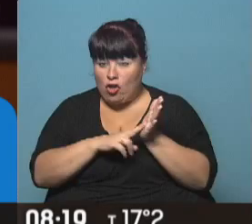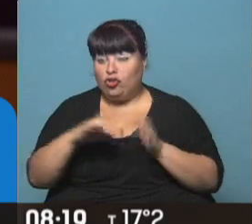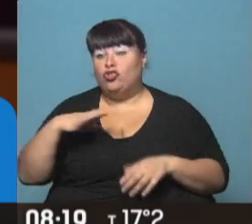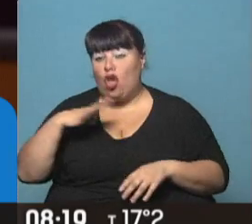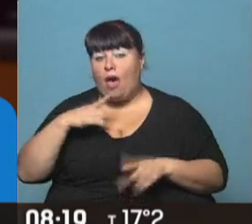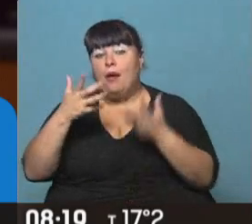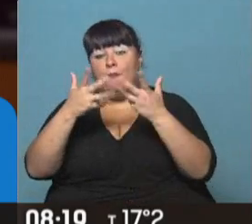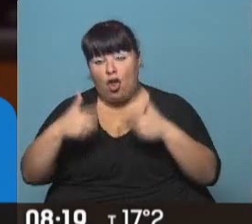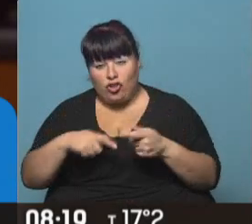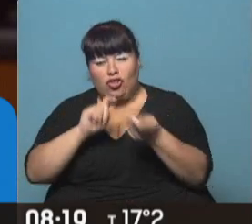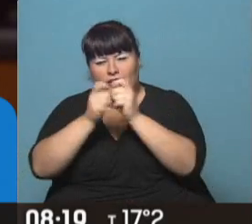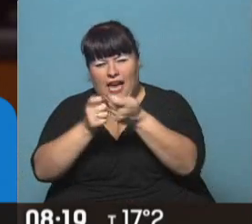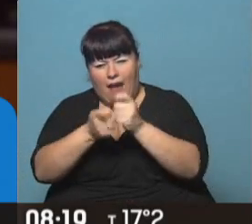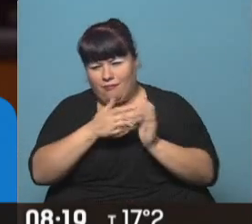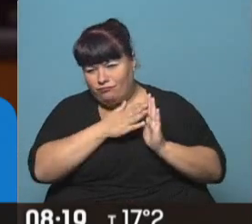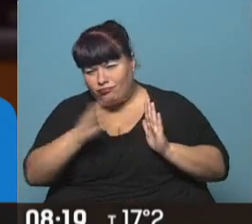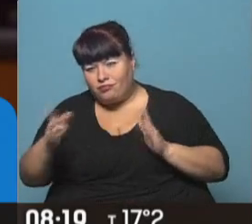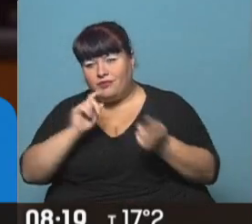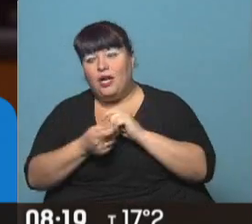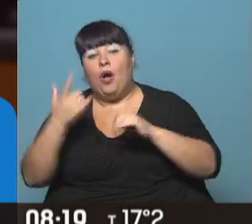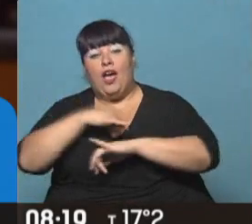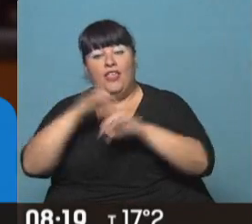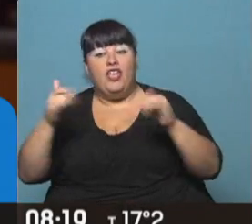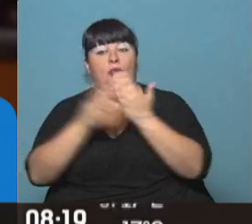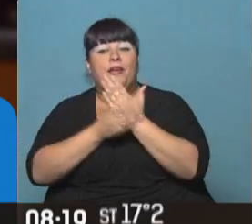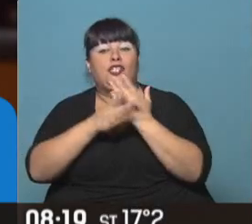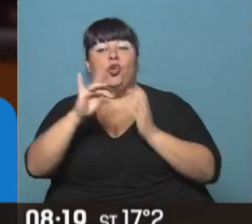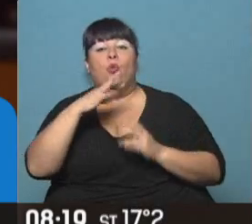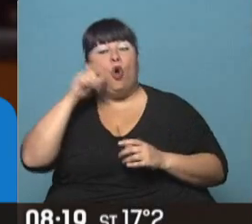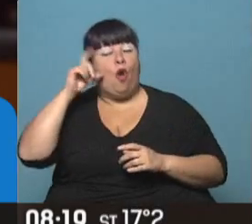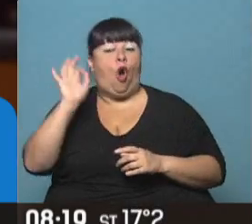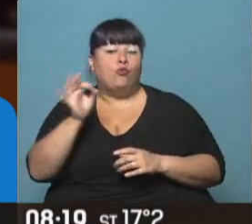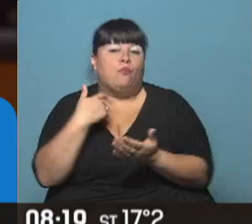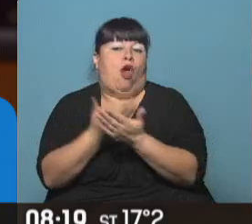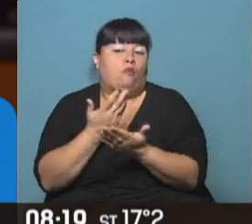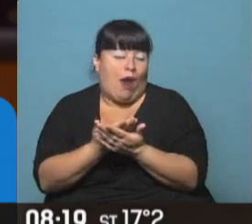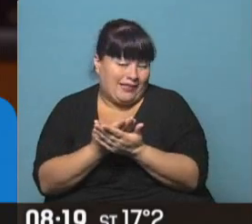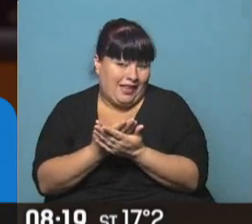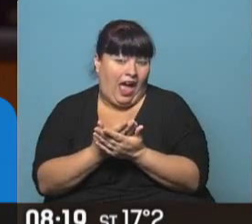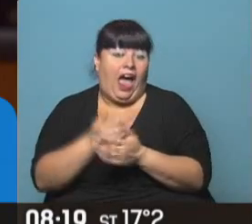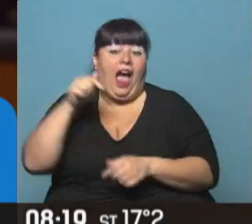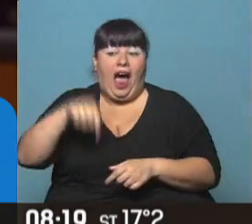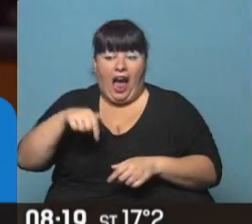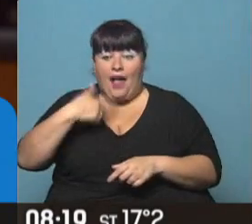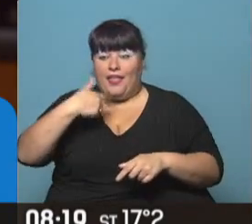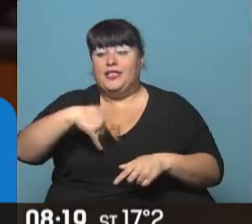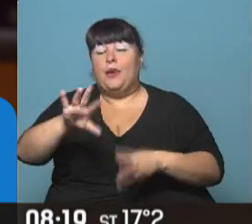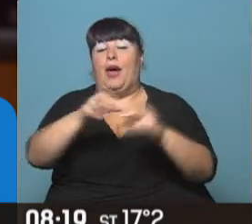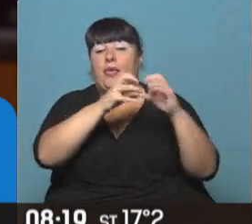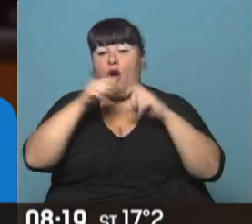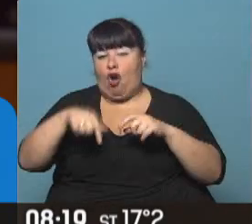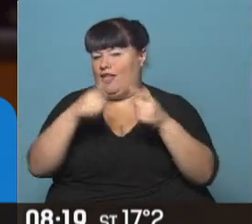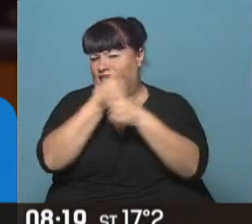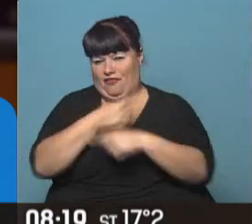cuando el proyecto se fue modificando en este tiempo, porque cuando lo anunció el ministro Duhovne en octubre era una propuesta y la que se está hablando, que se va a discutir hoy,